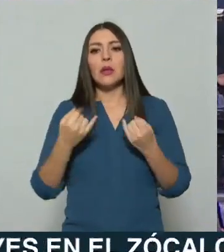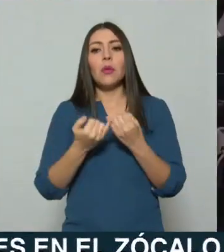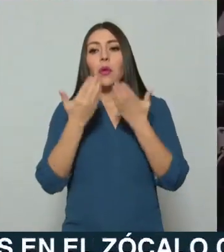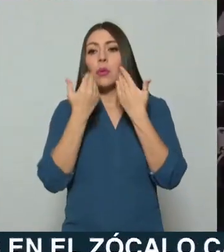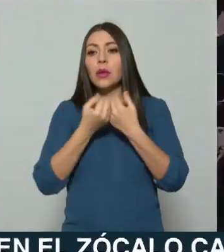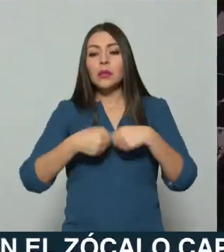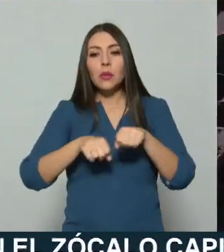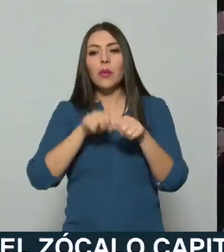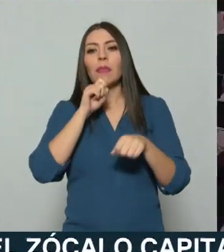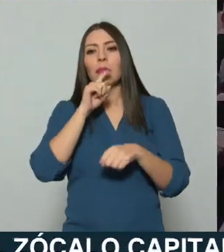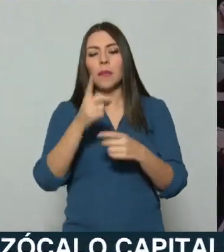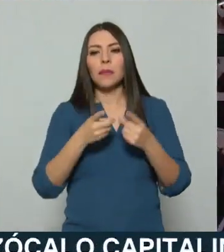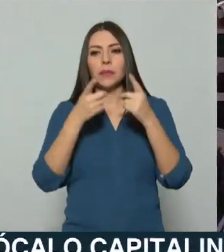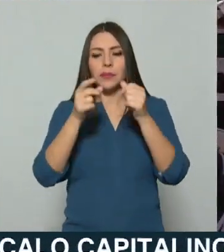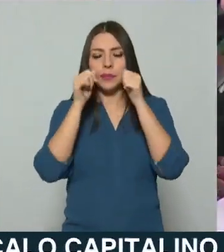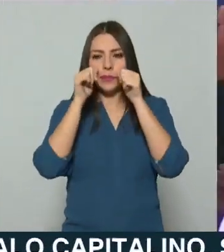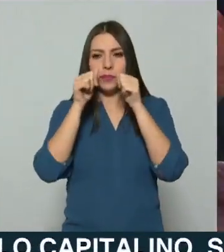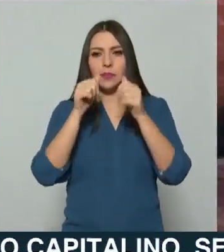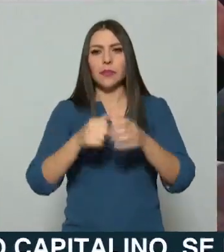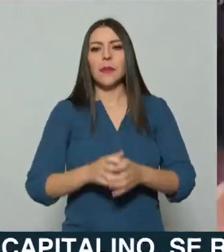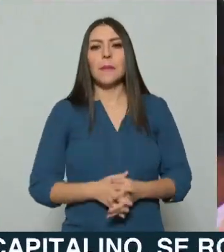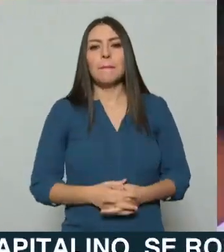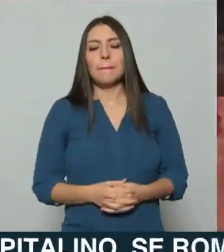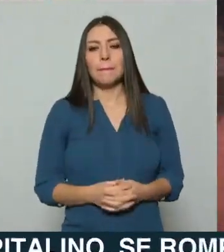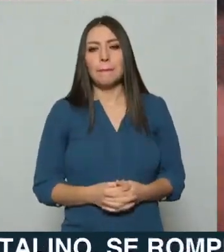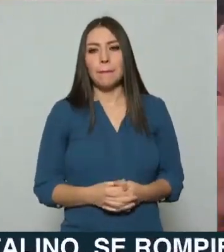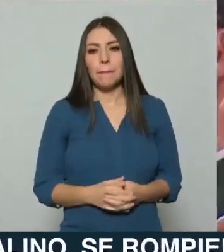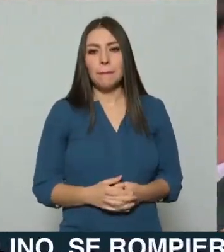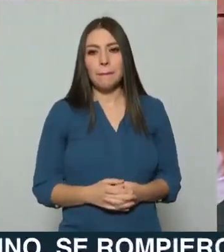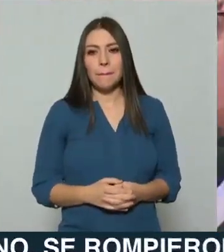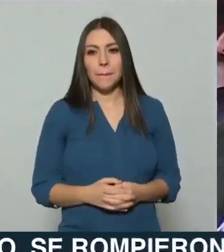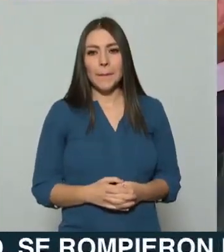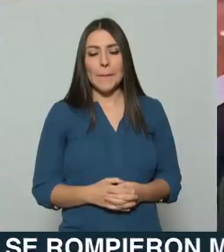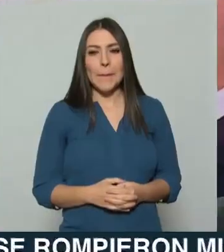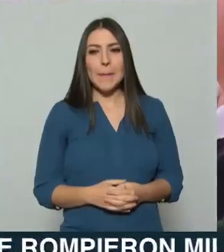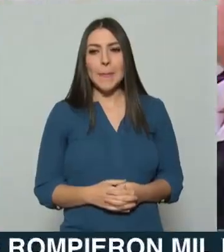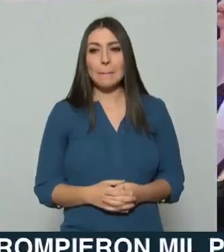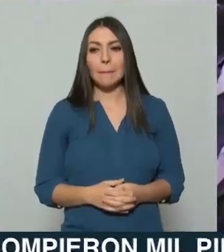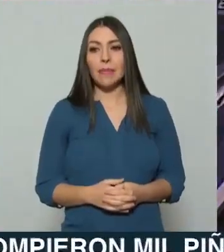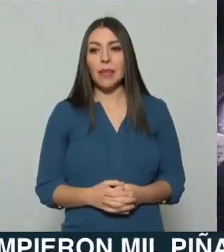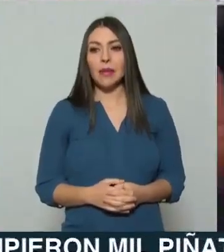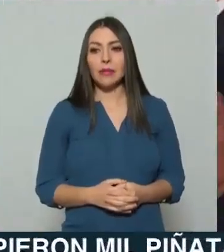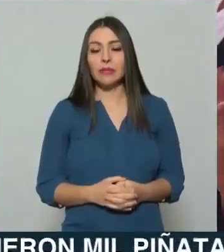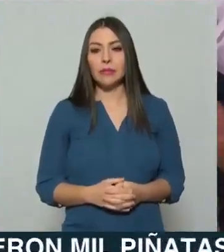social. Con imágenes de Jorge Barajas, Iraíz Morquecho, 21 Noticias.